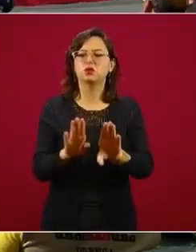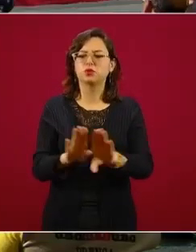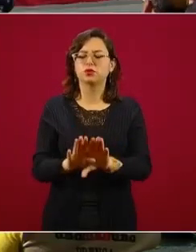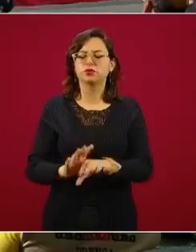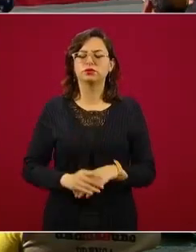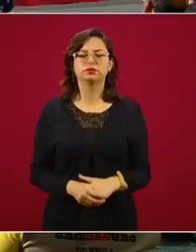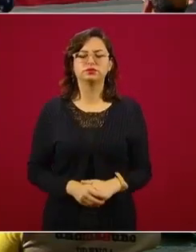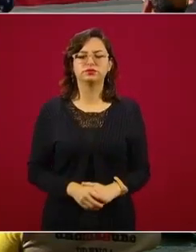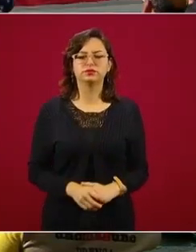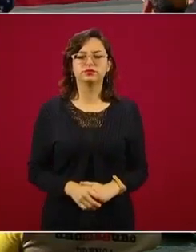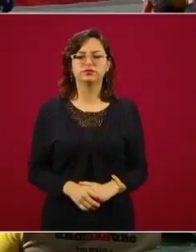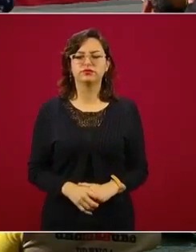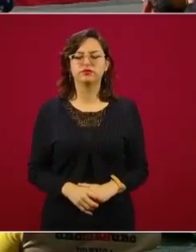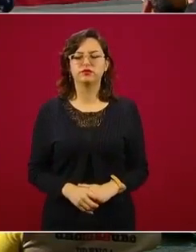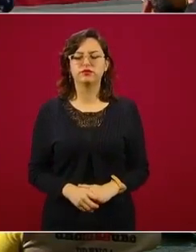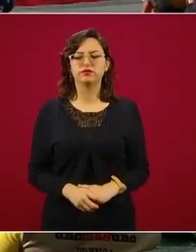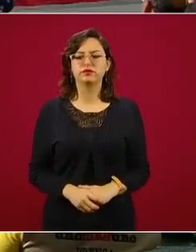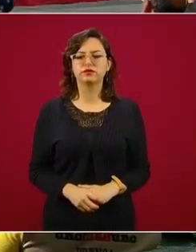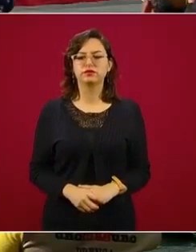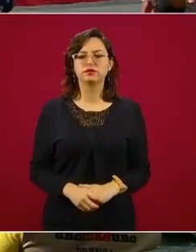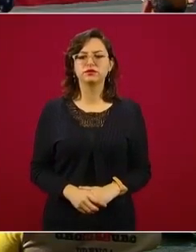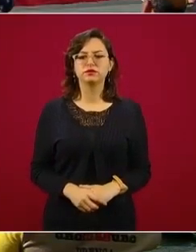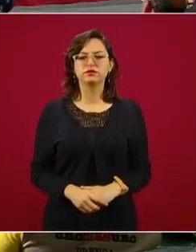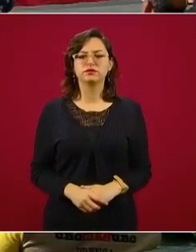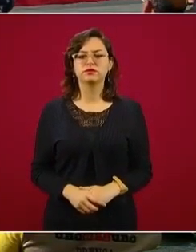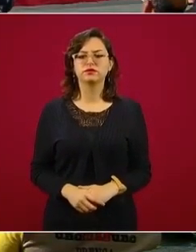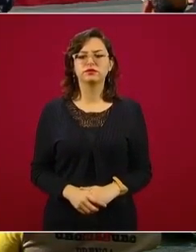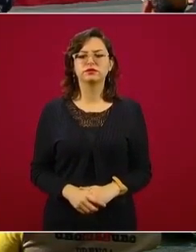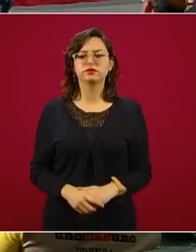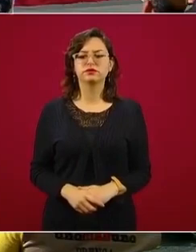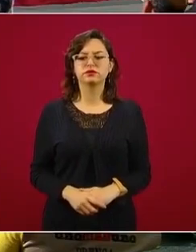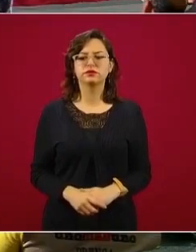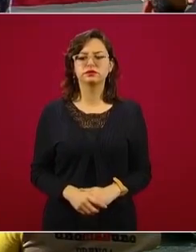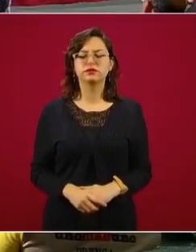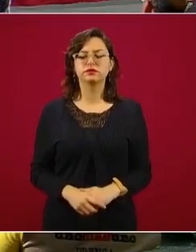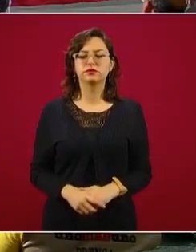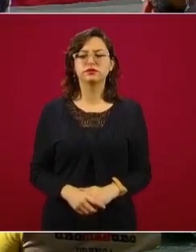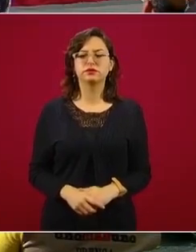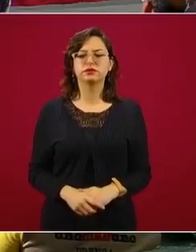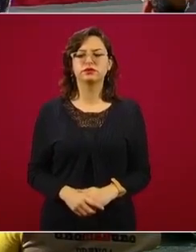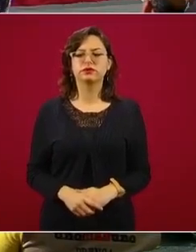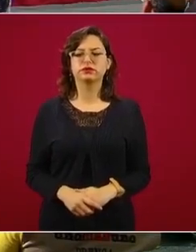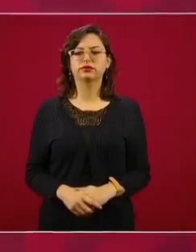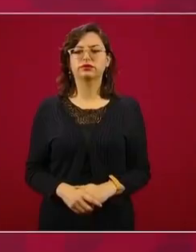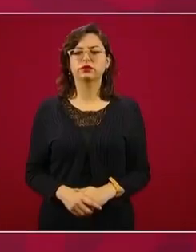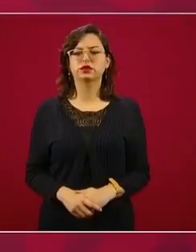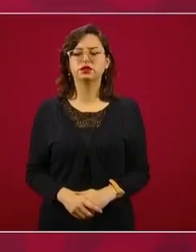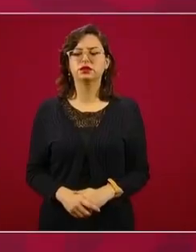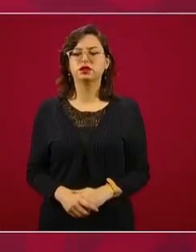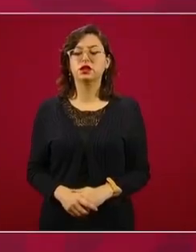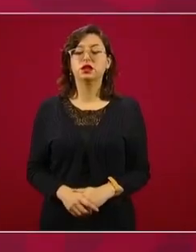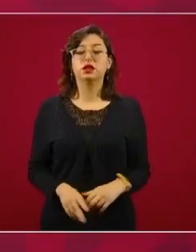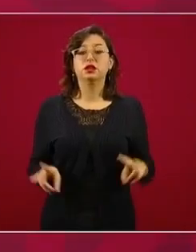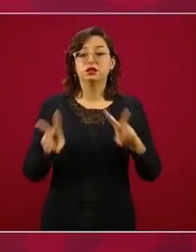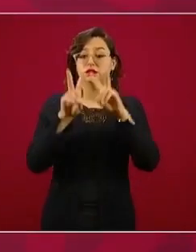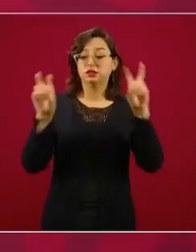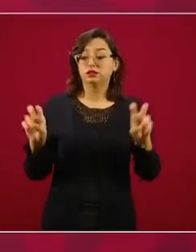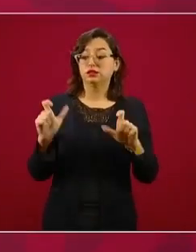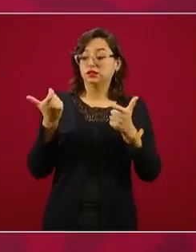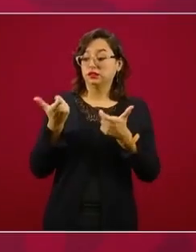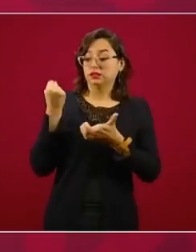pues en cuanto al financiamiento, yo quiero